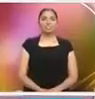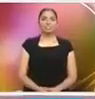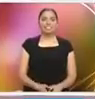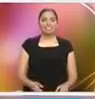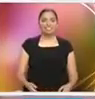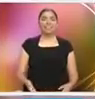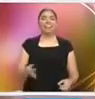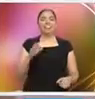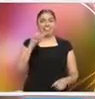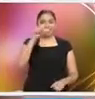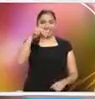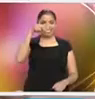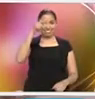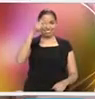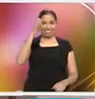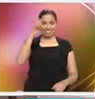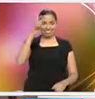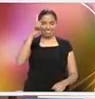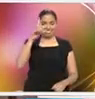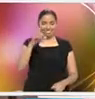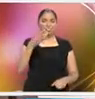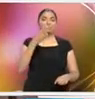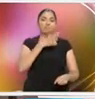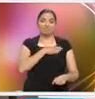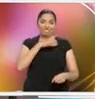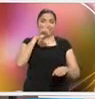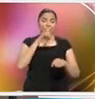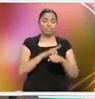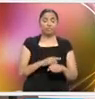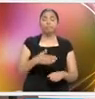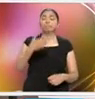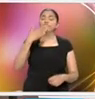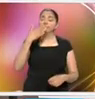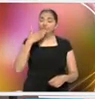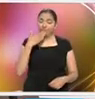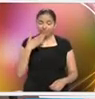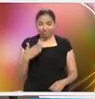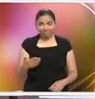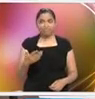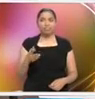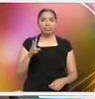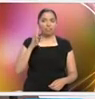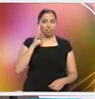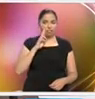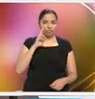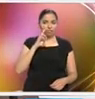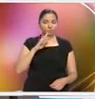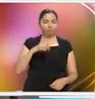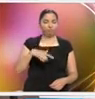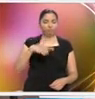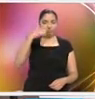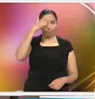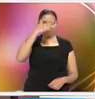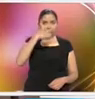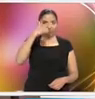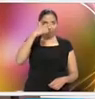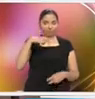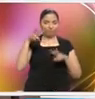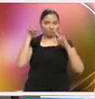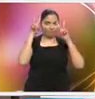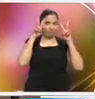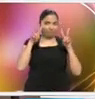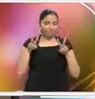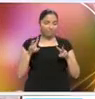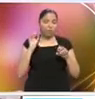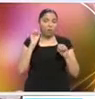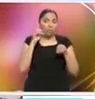Ángel Dehesa, buenos días, ¿cómo estás? Muy bien, ¿y tú? Muy bien. ¿Quieres que te compare una noche de verano? O un día de verano más bien.